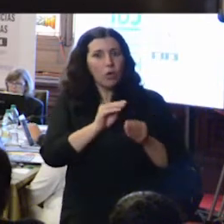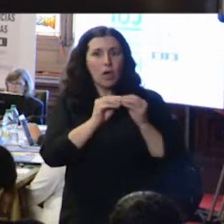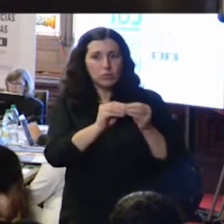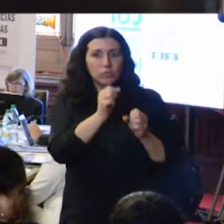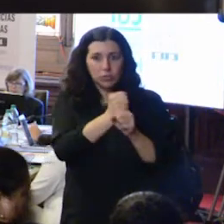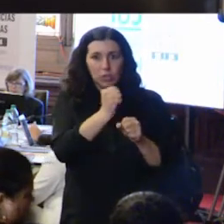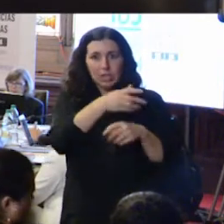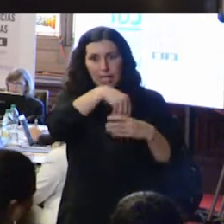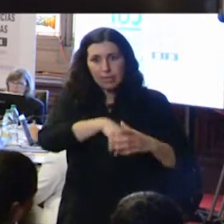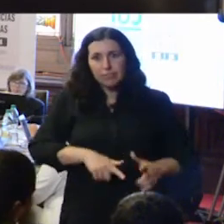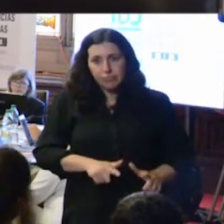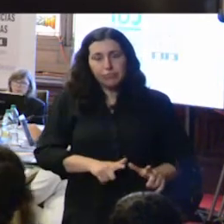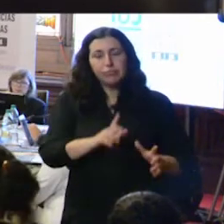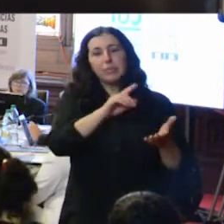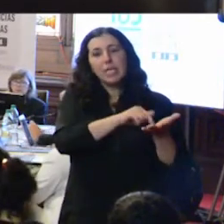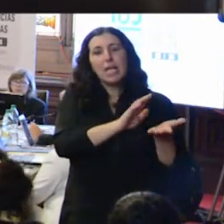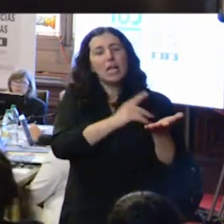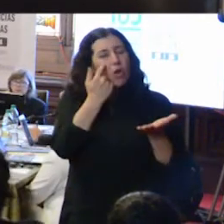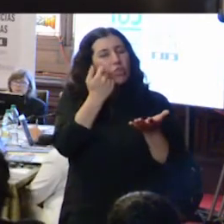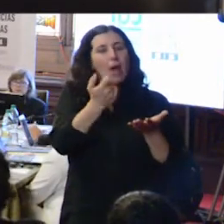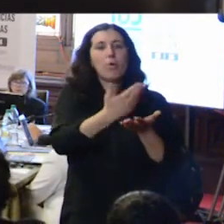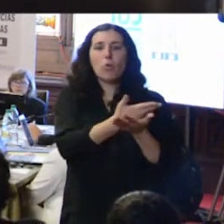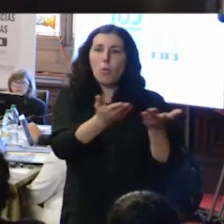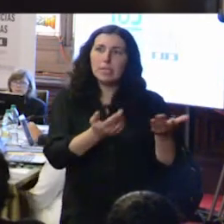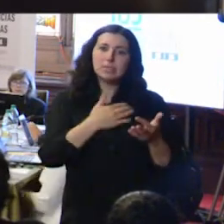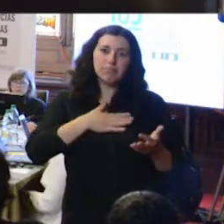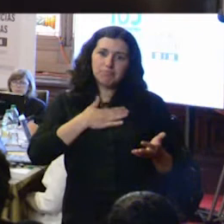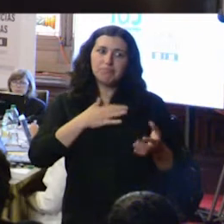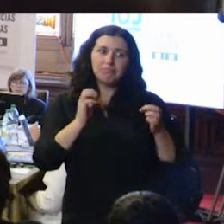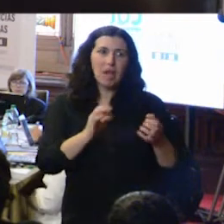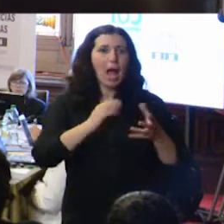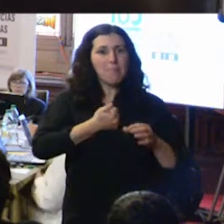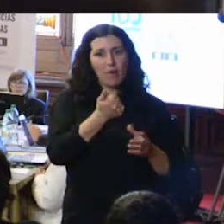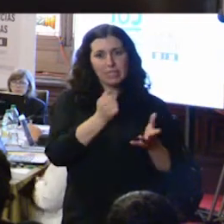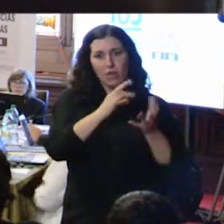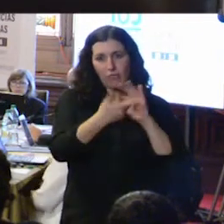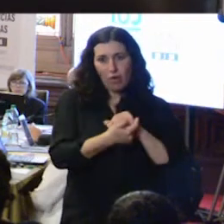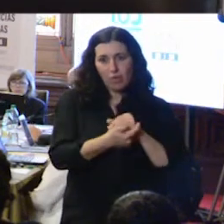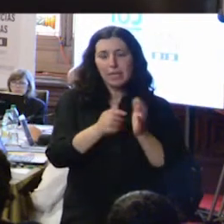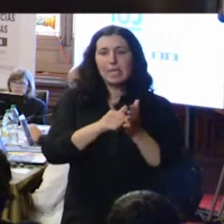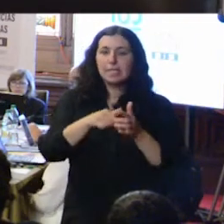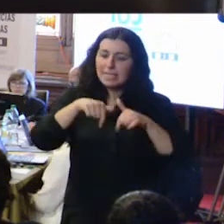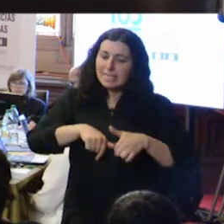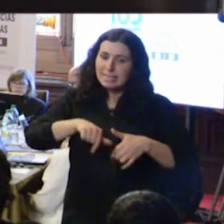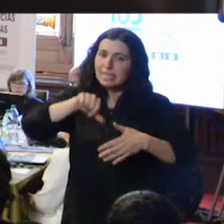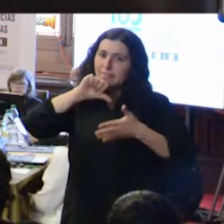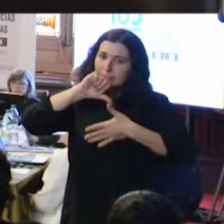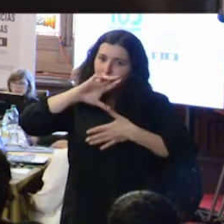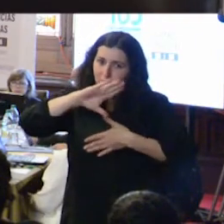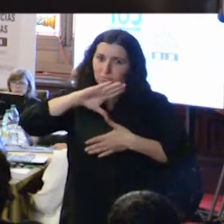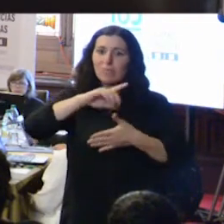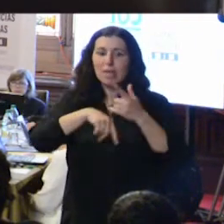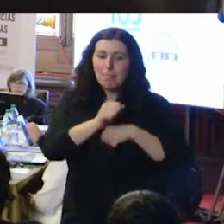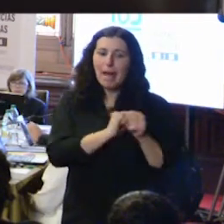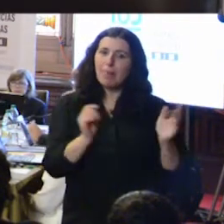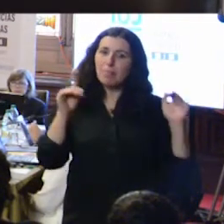y vemos también con satisfacción que utilicen el sistema interamericano para desempeñar esta función